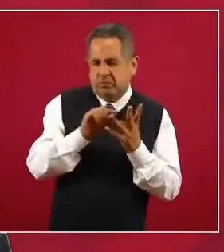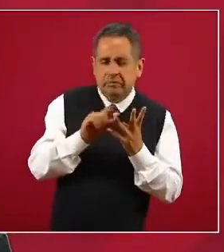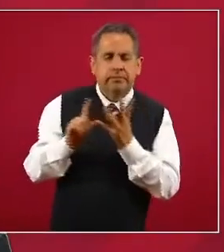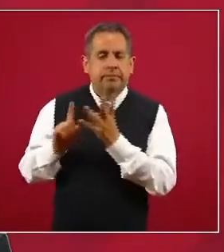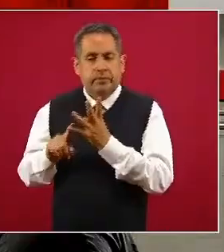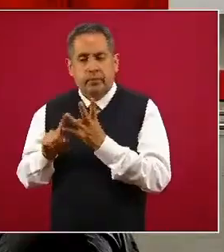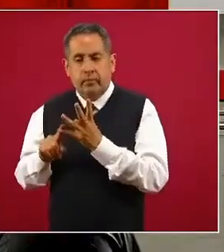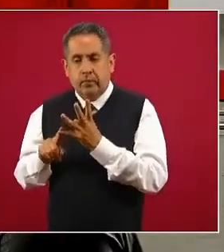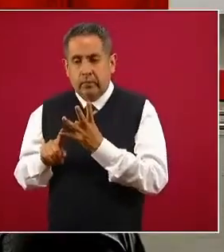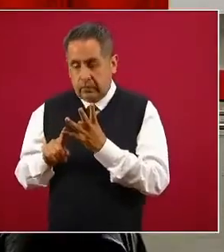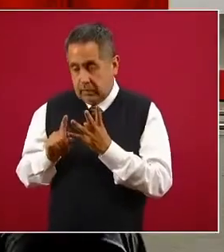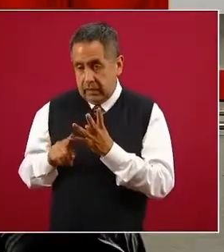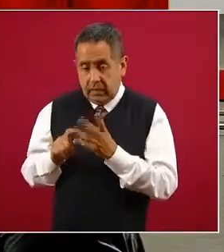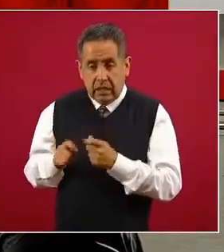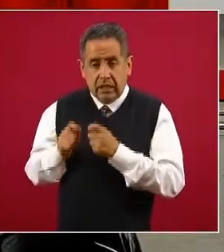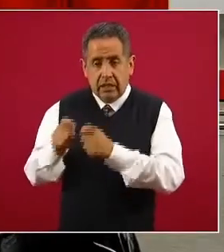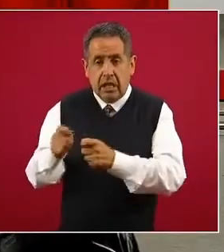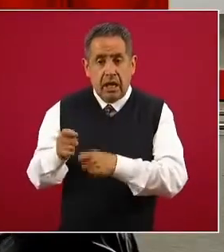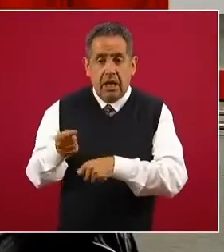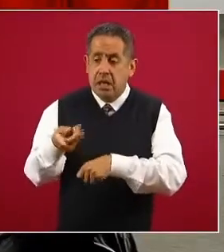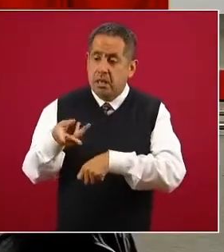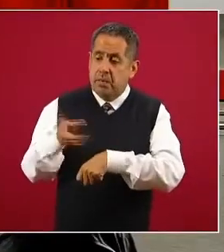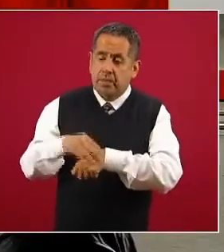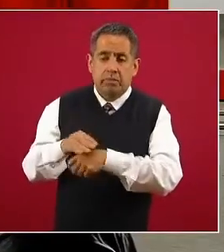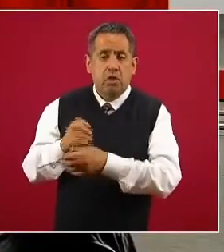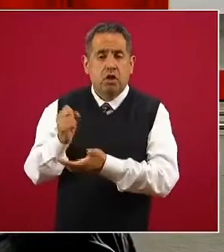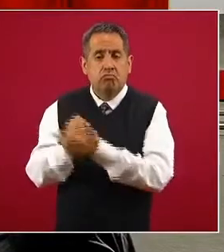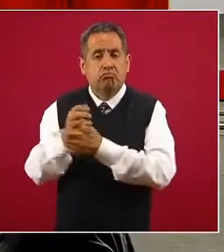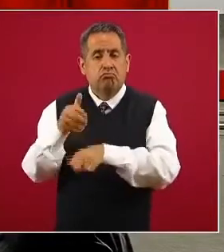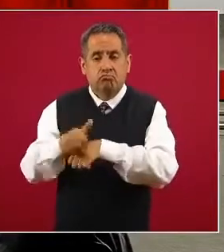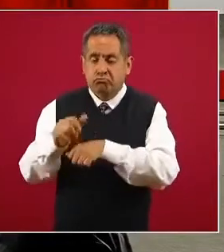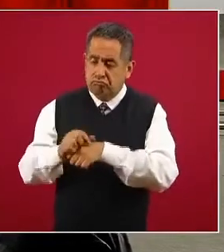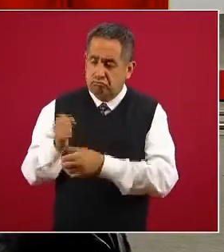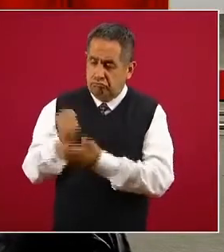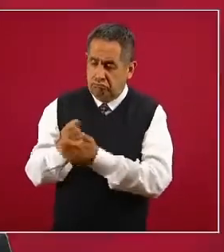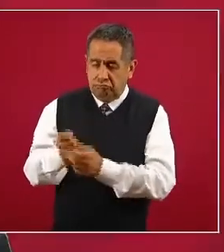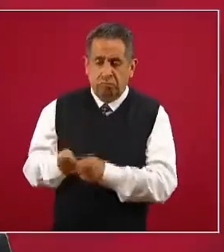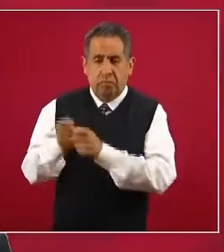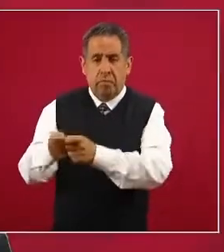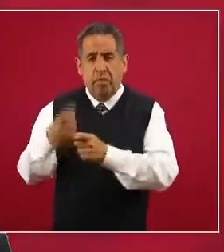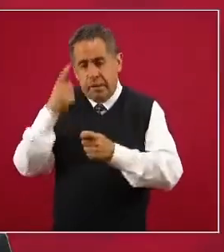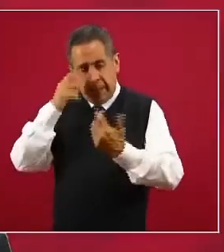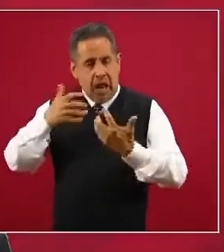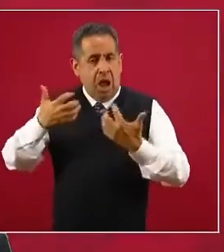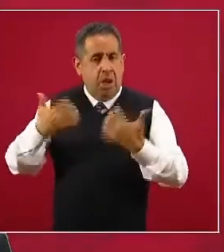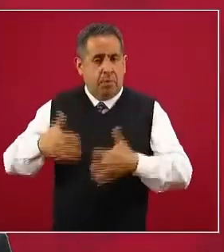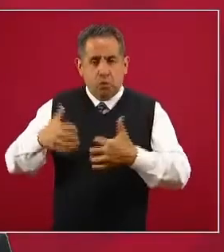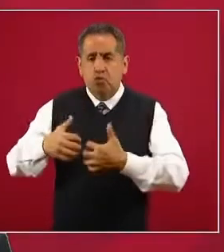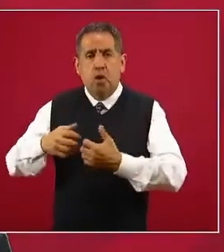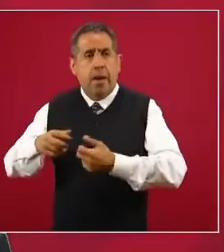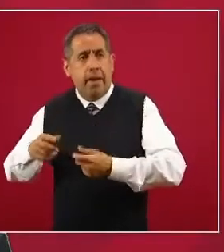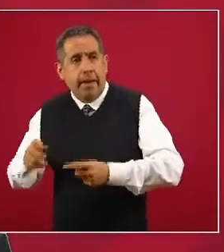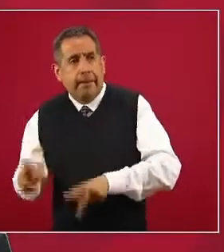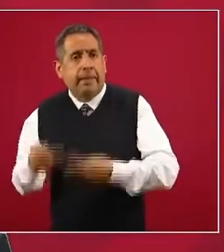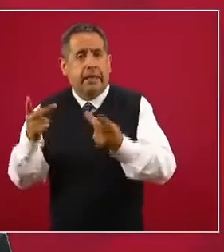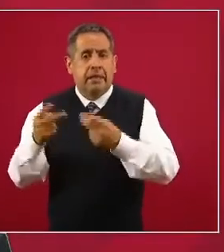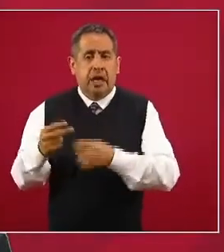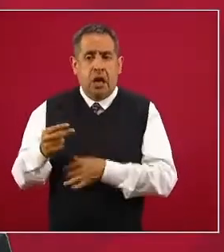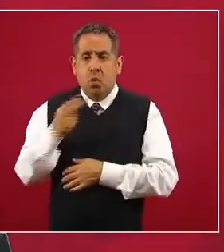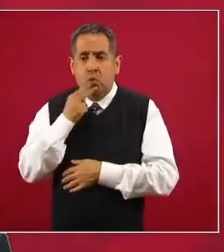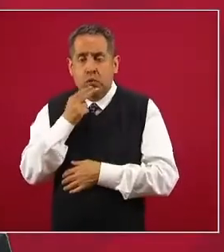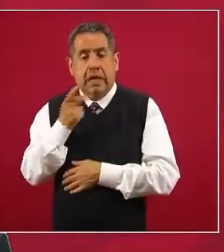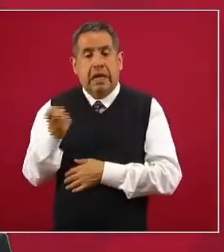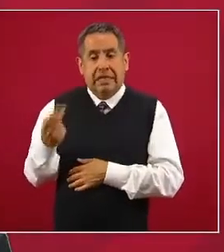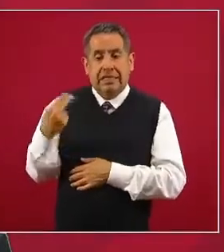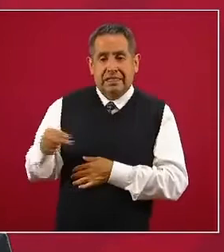y se le confiere una licencia para producción, venta, uso. En México a eso